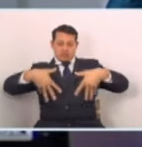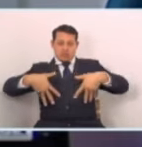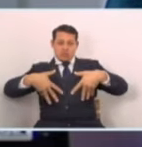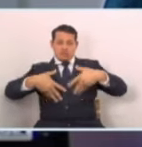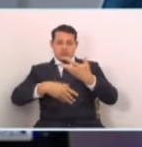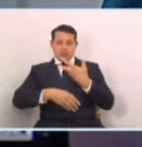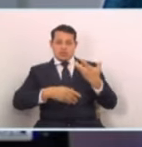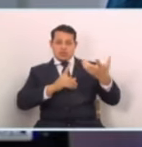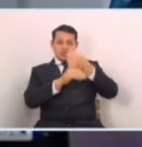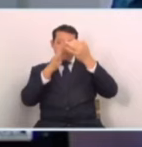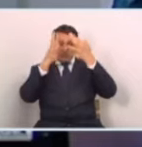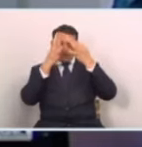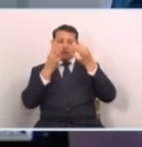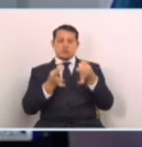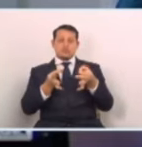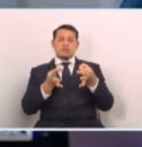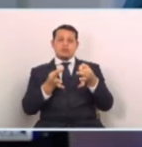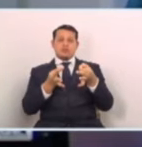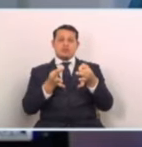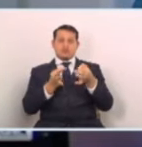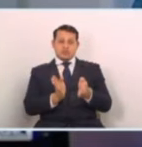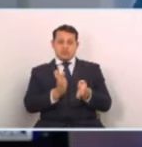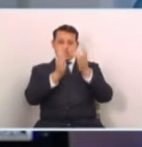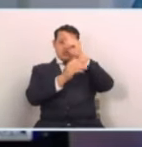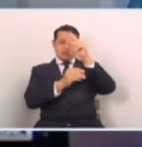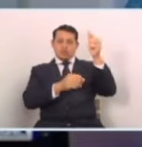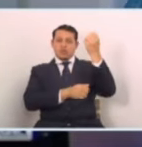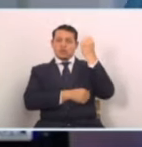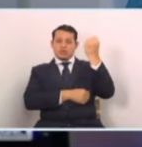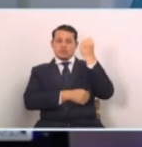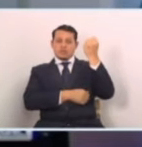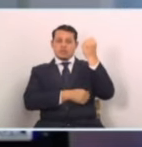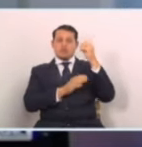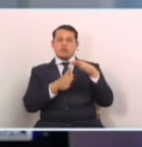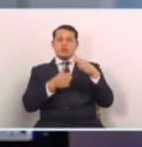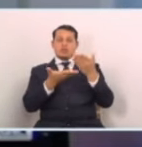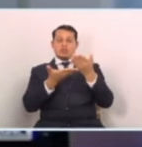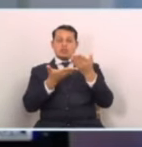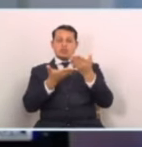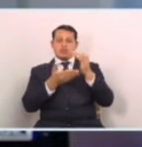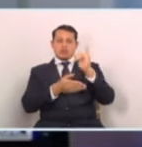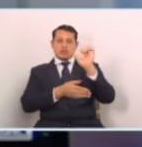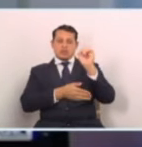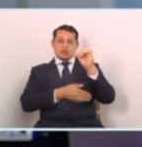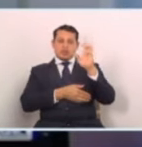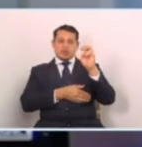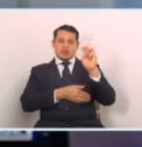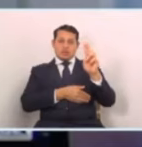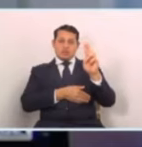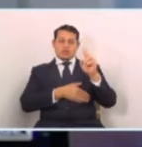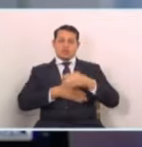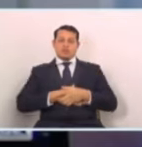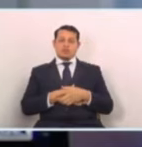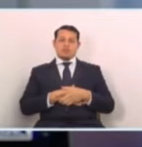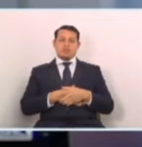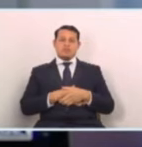estructura de toma de decisiones de una institución tan importante como el Instituto Salvadoreño para el